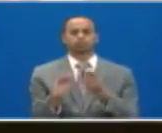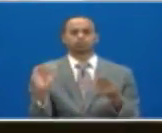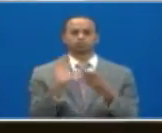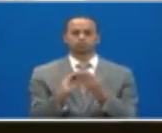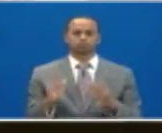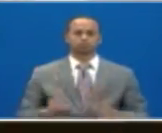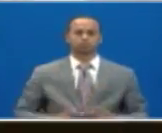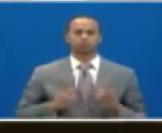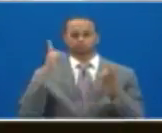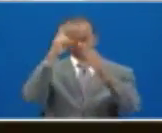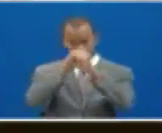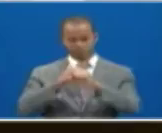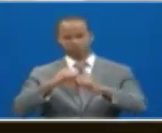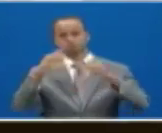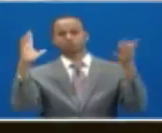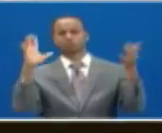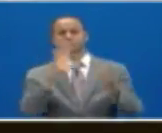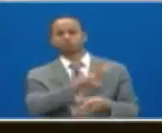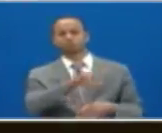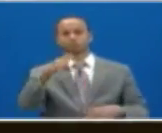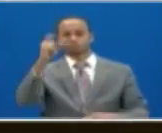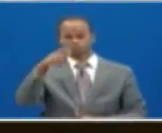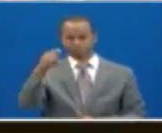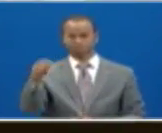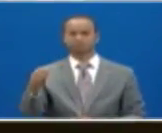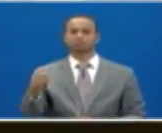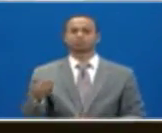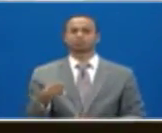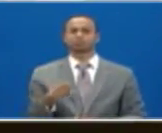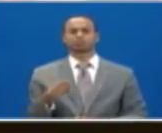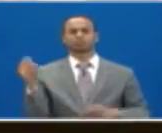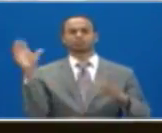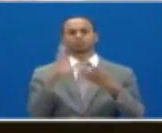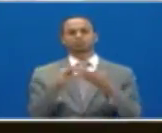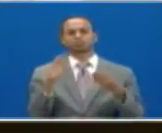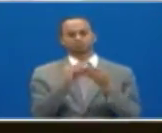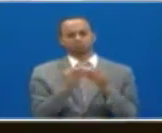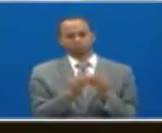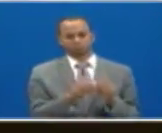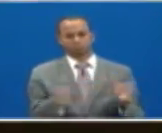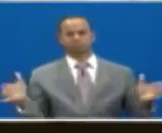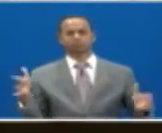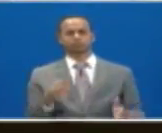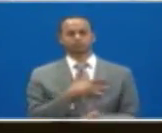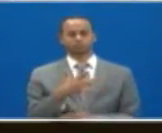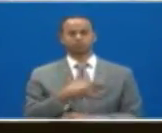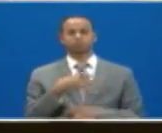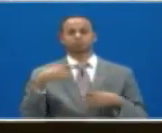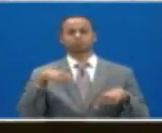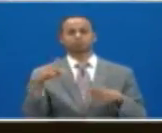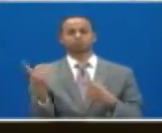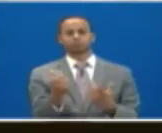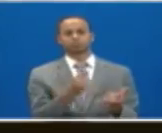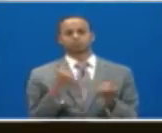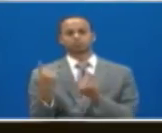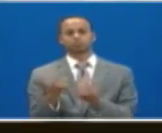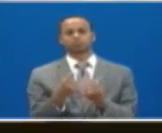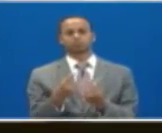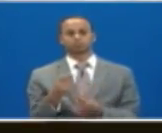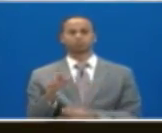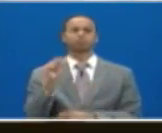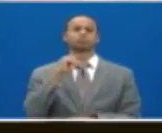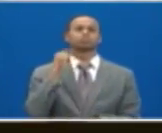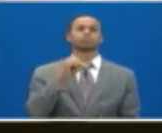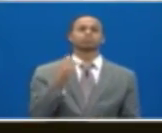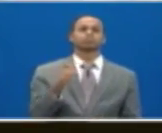vidas, sus sueños, sus necesidades. Nos han abierto sus corazones. Durante la actividad, el